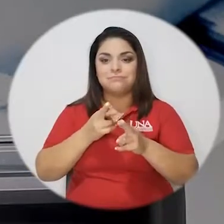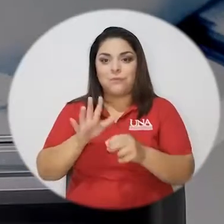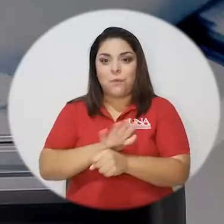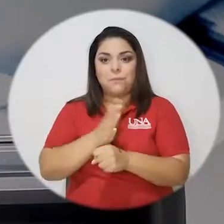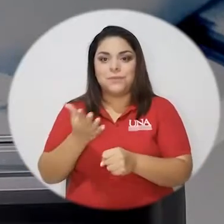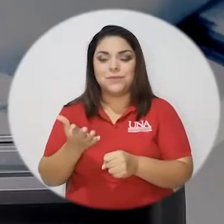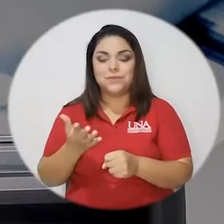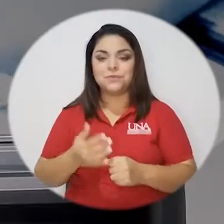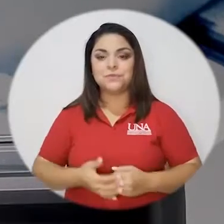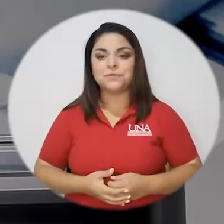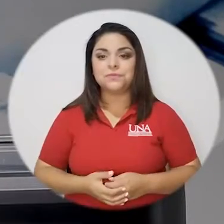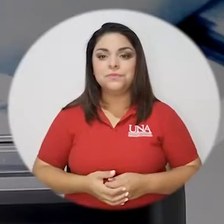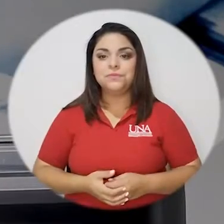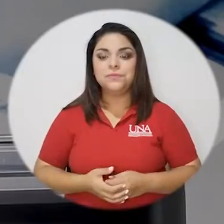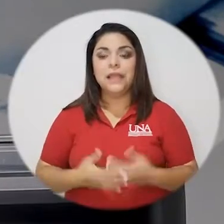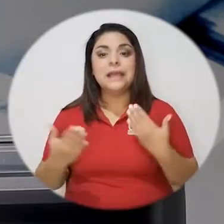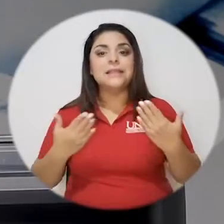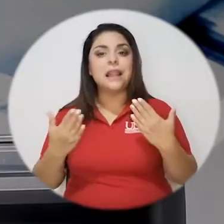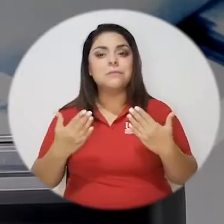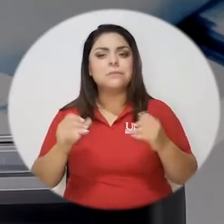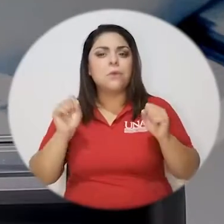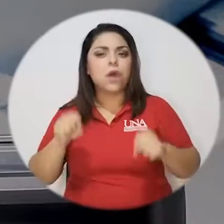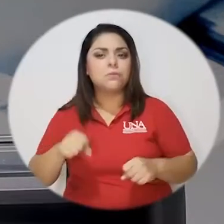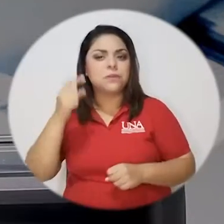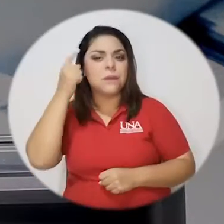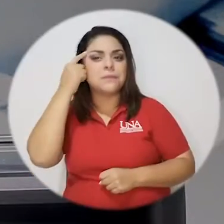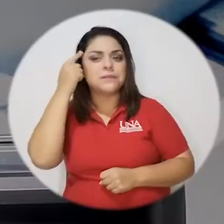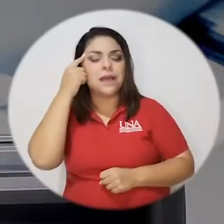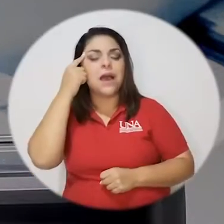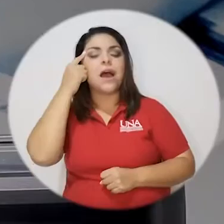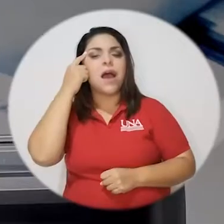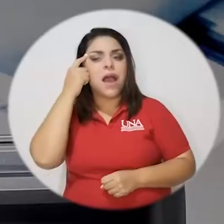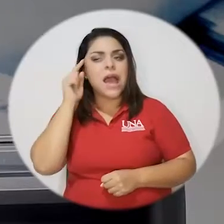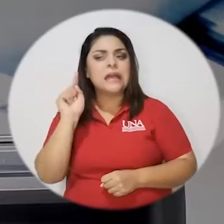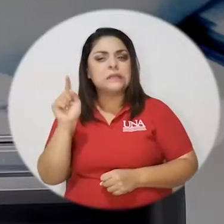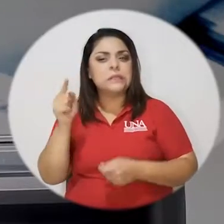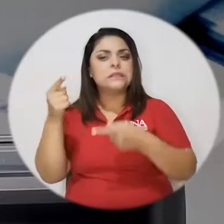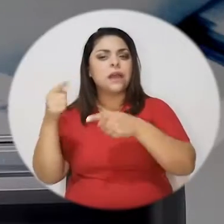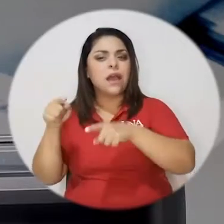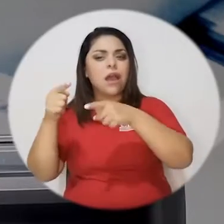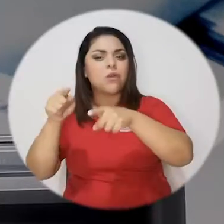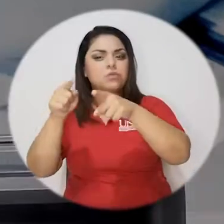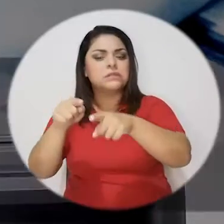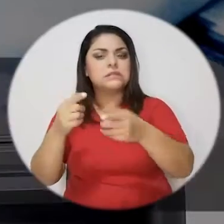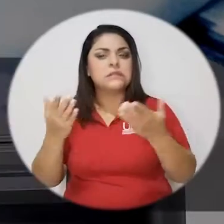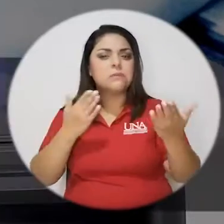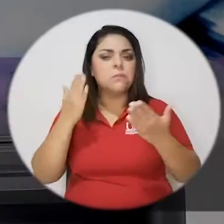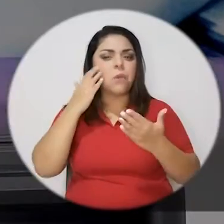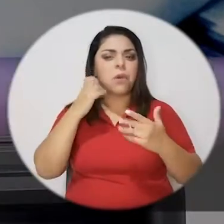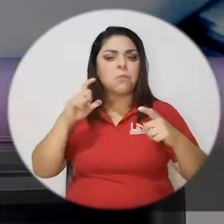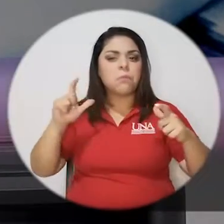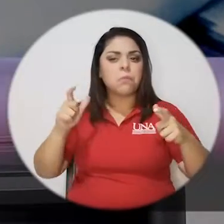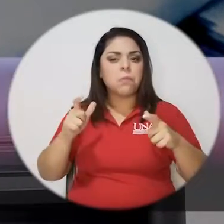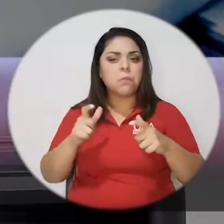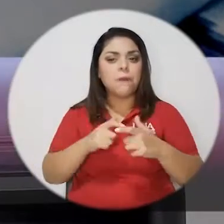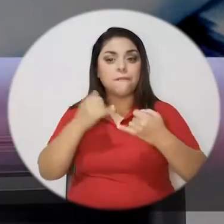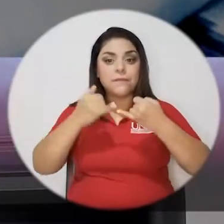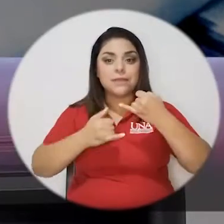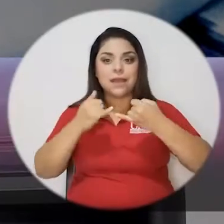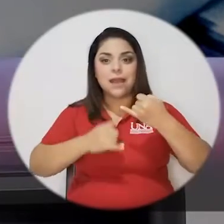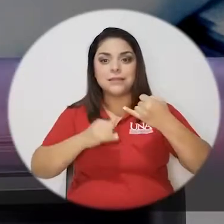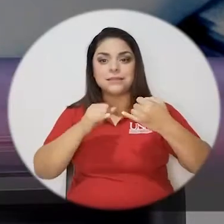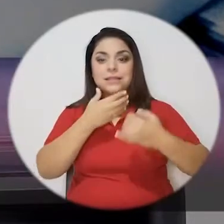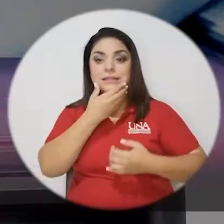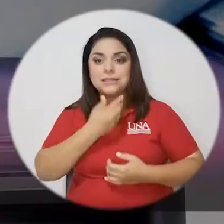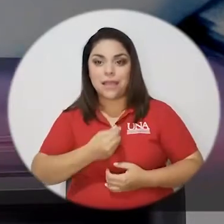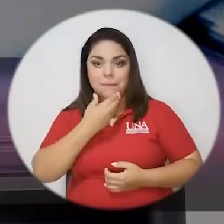completo. Uno podría elucubrar en algunas causas para esa reducción que se dio a finales de diciembre y